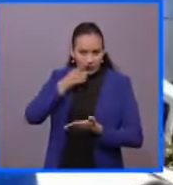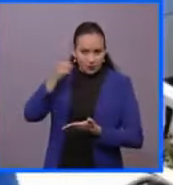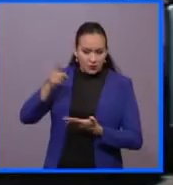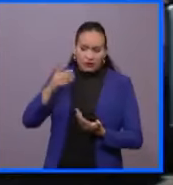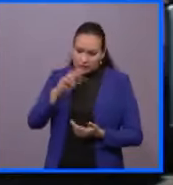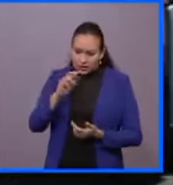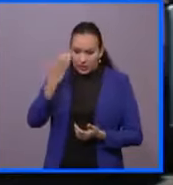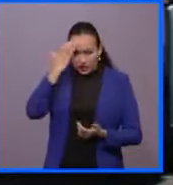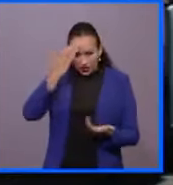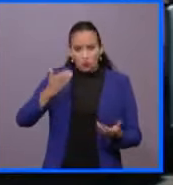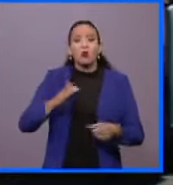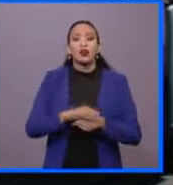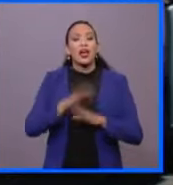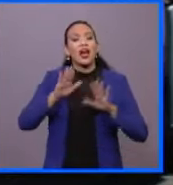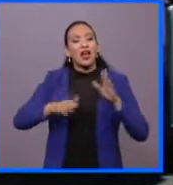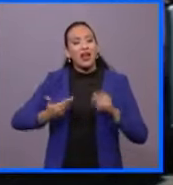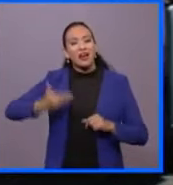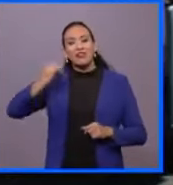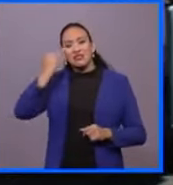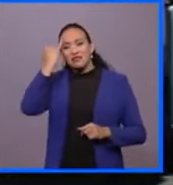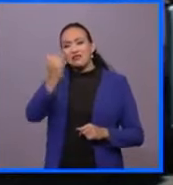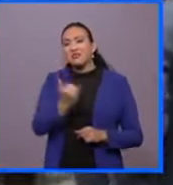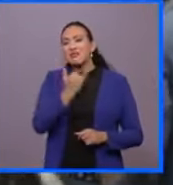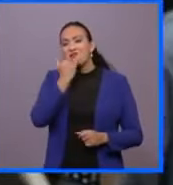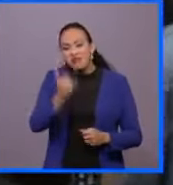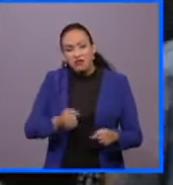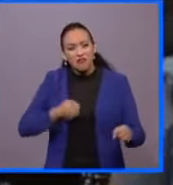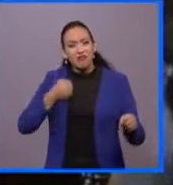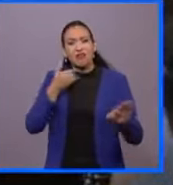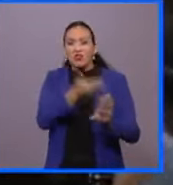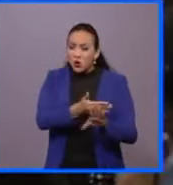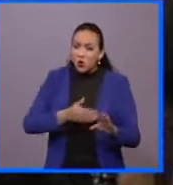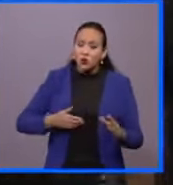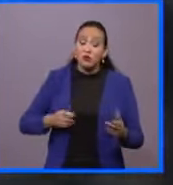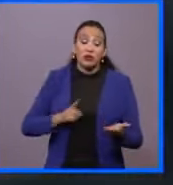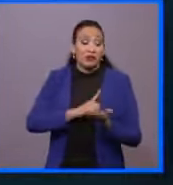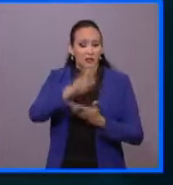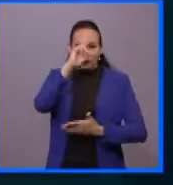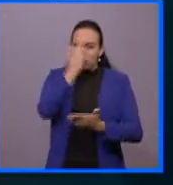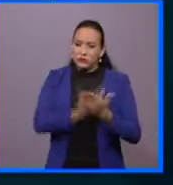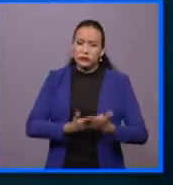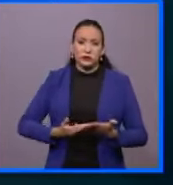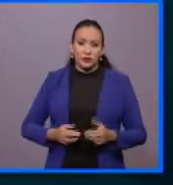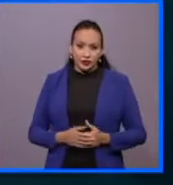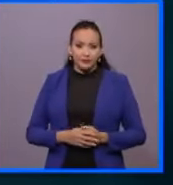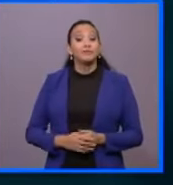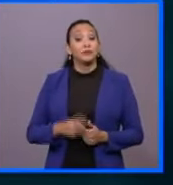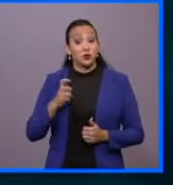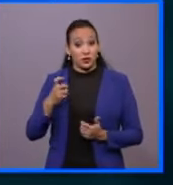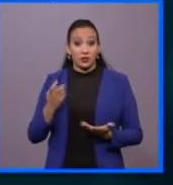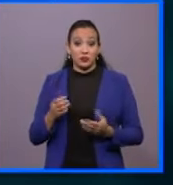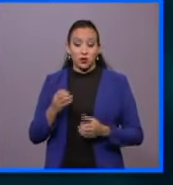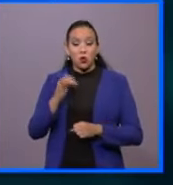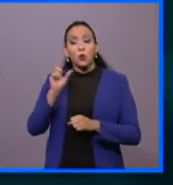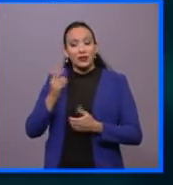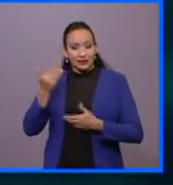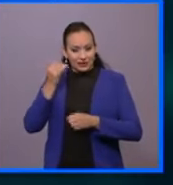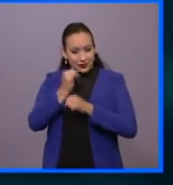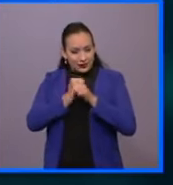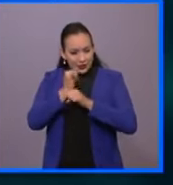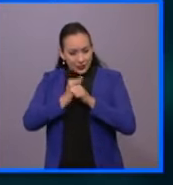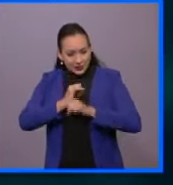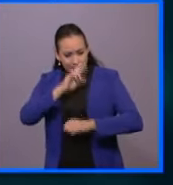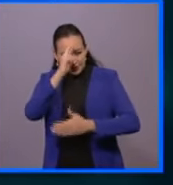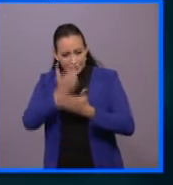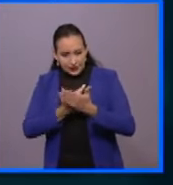estructural, estigmatización y diversas formas de violencia y violaciones a sus derechos. Ante ello, durante la investigación de los